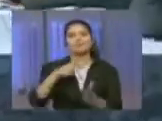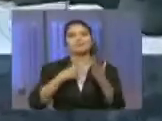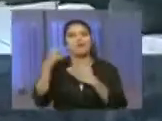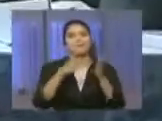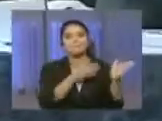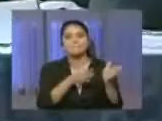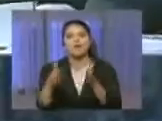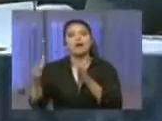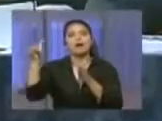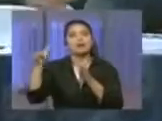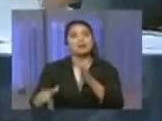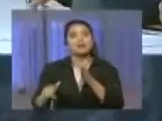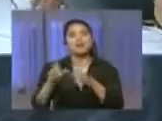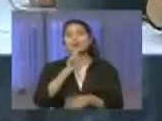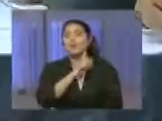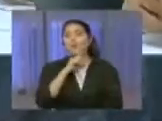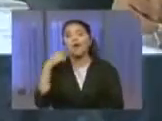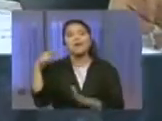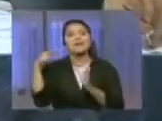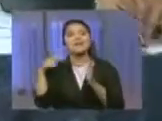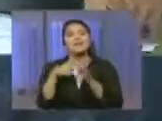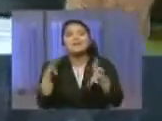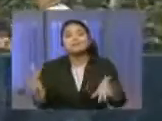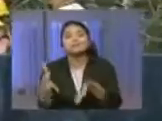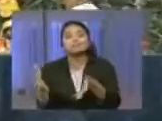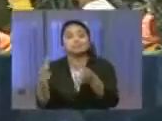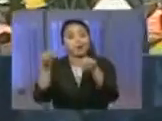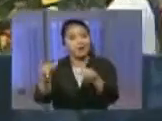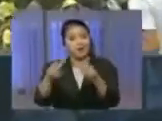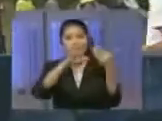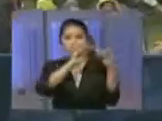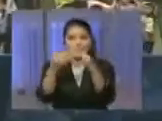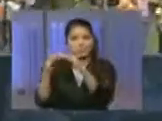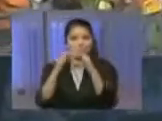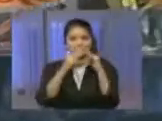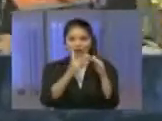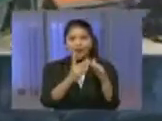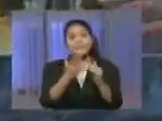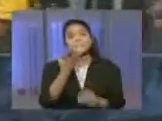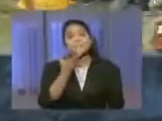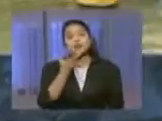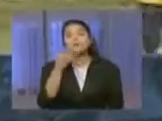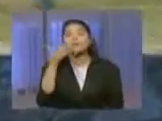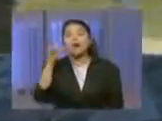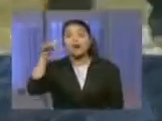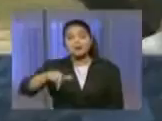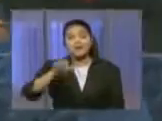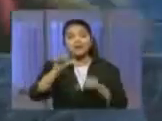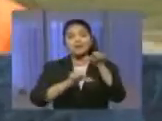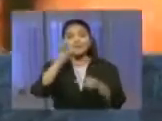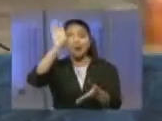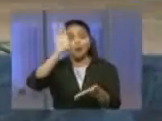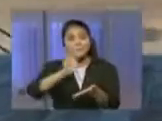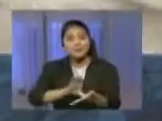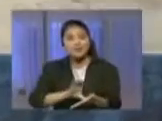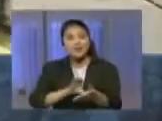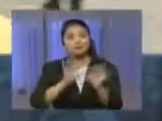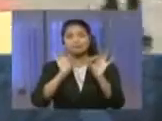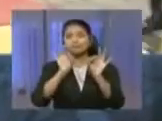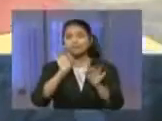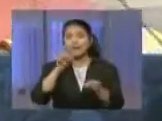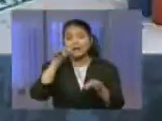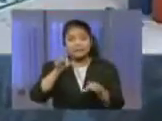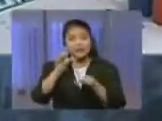la vida Nosotros le llamamos los recreadores y recreadoras comunitarios por lo menos en el distrito capital uno de los estados que